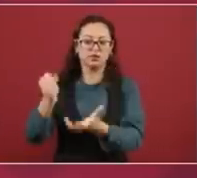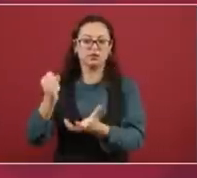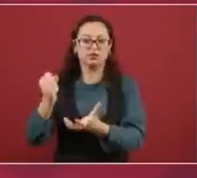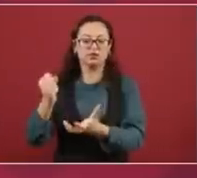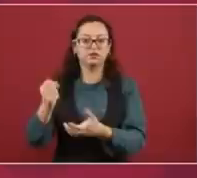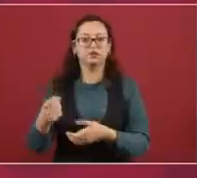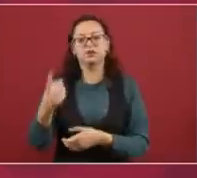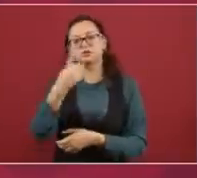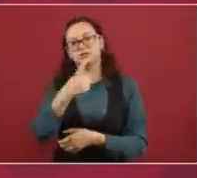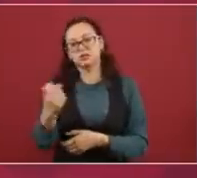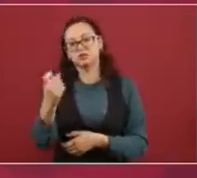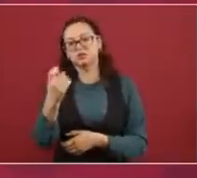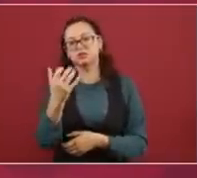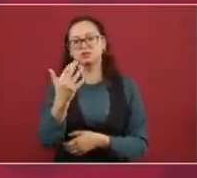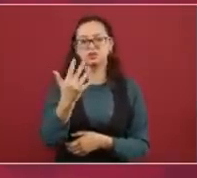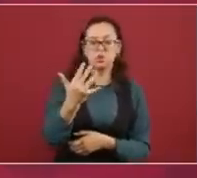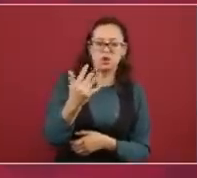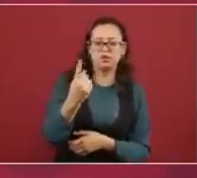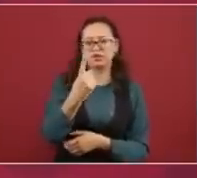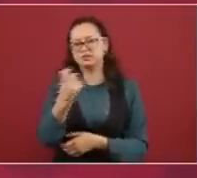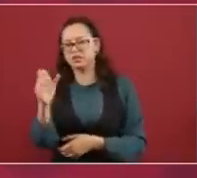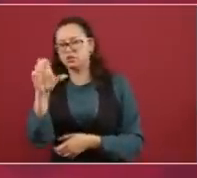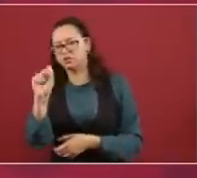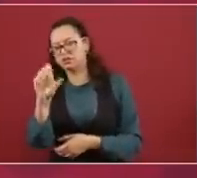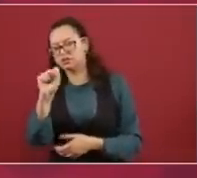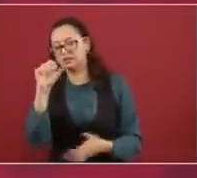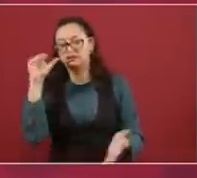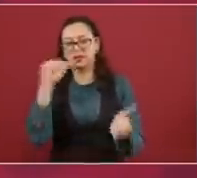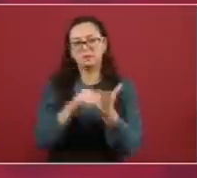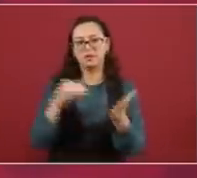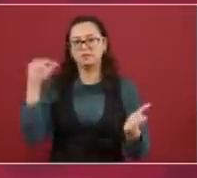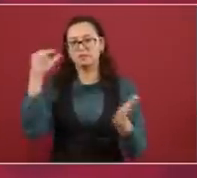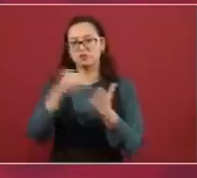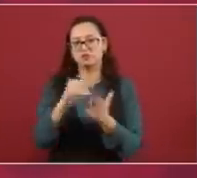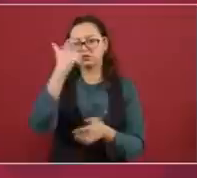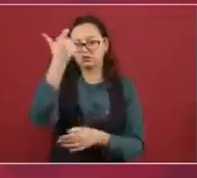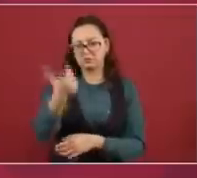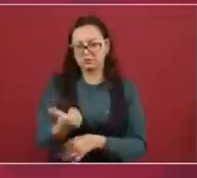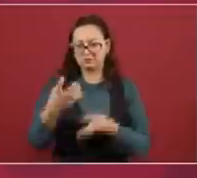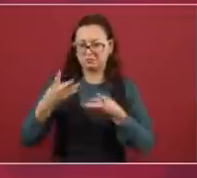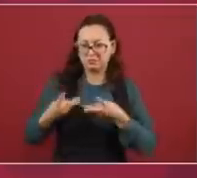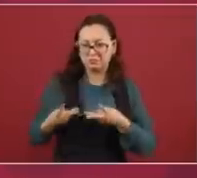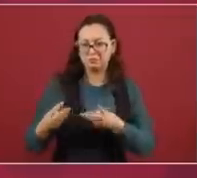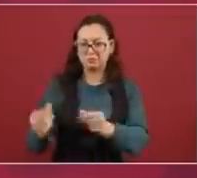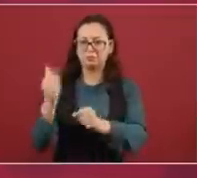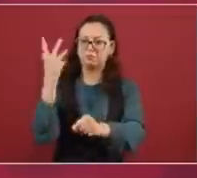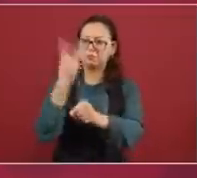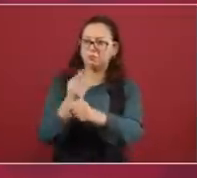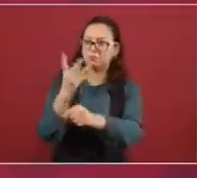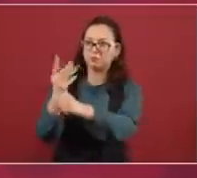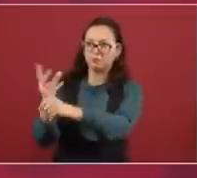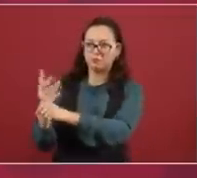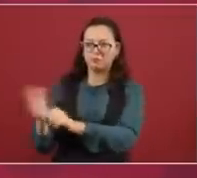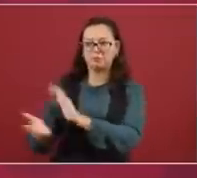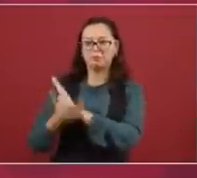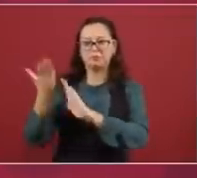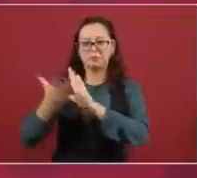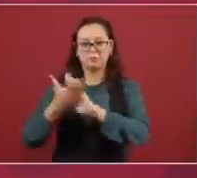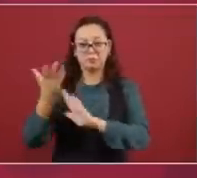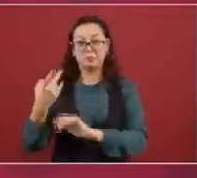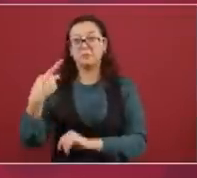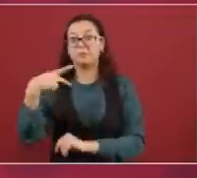150 a 160 mil millones de pesos. pero con las 6